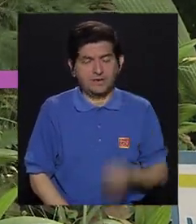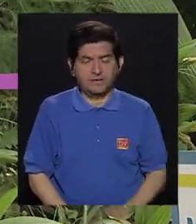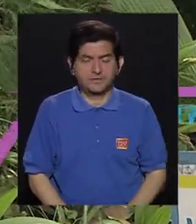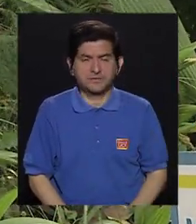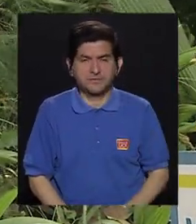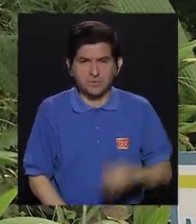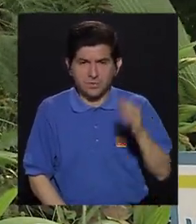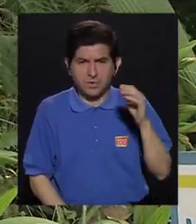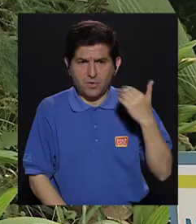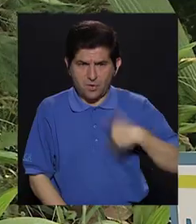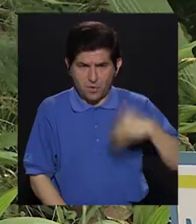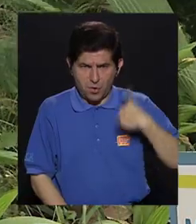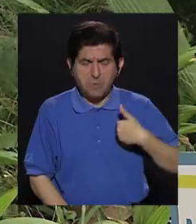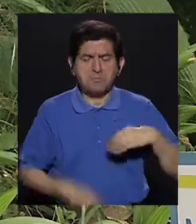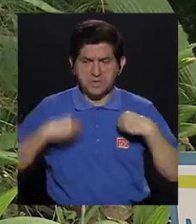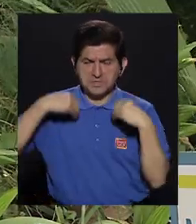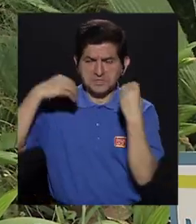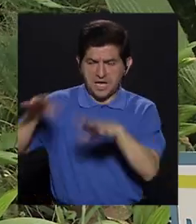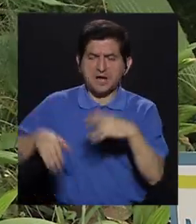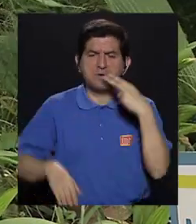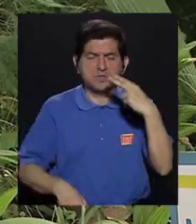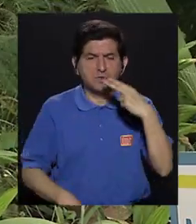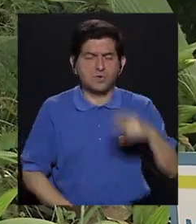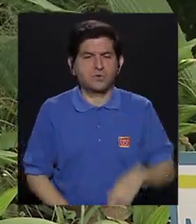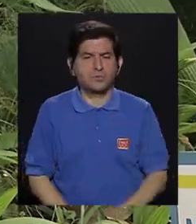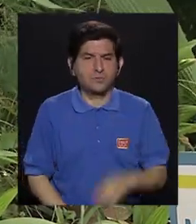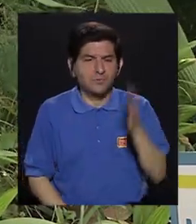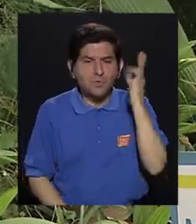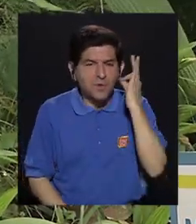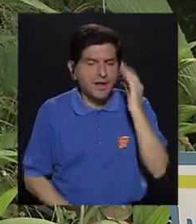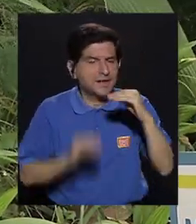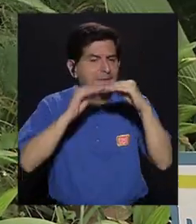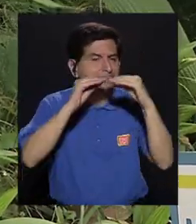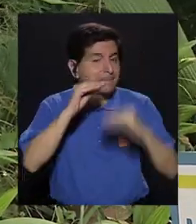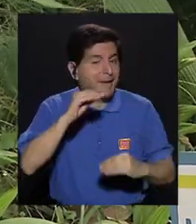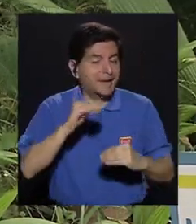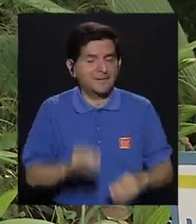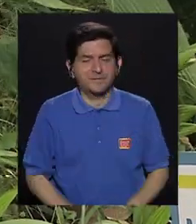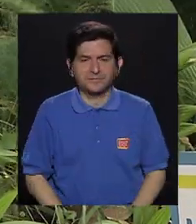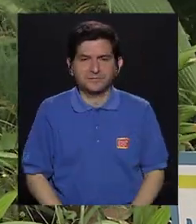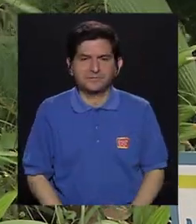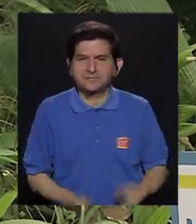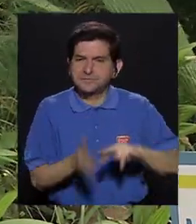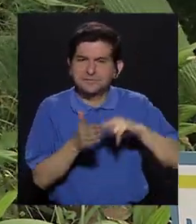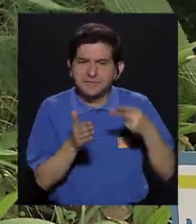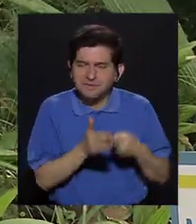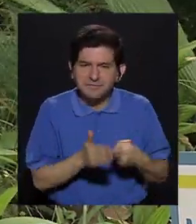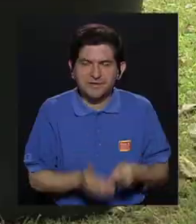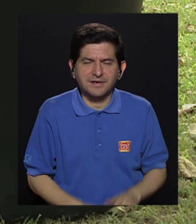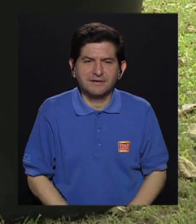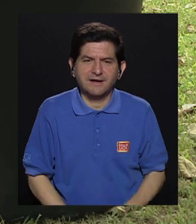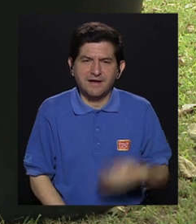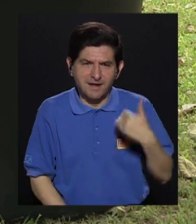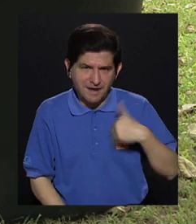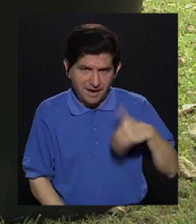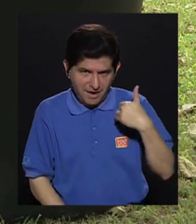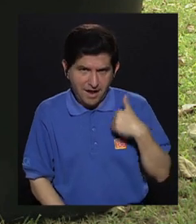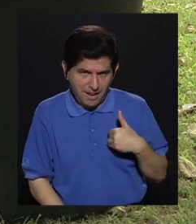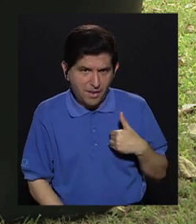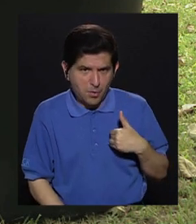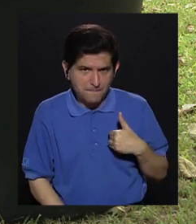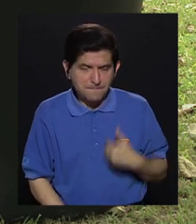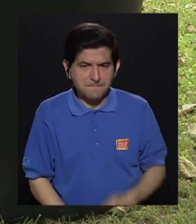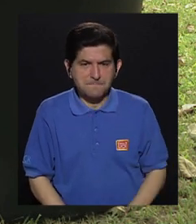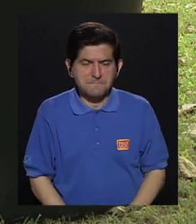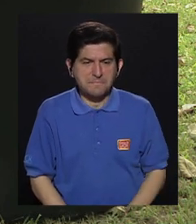Hay más hombres que están dejando de fumar que mujeres que dejan de fumar. O sea que, a ver, el hombre